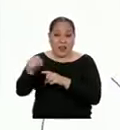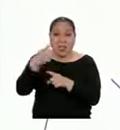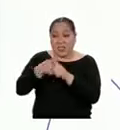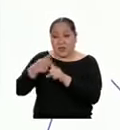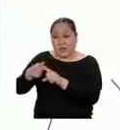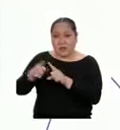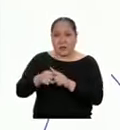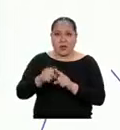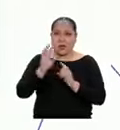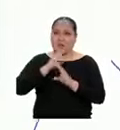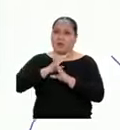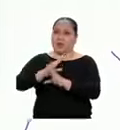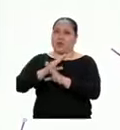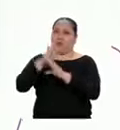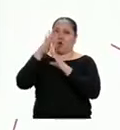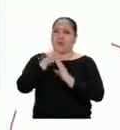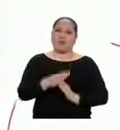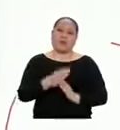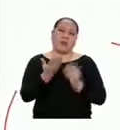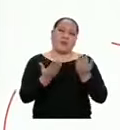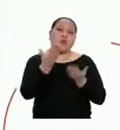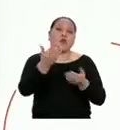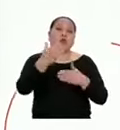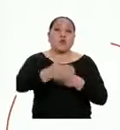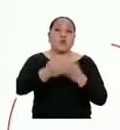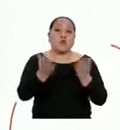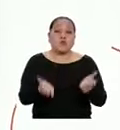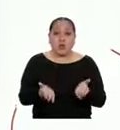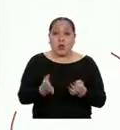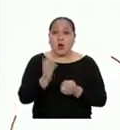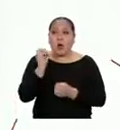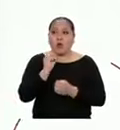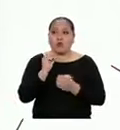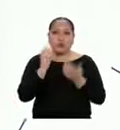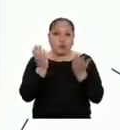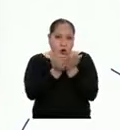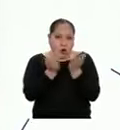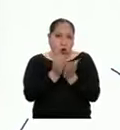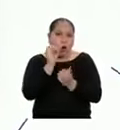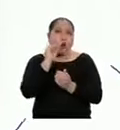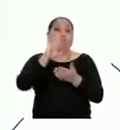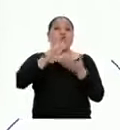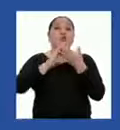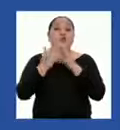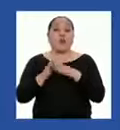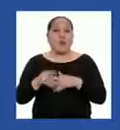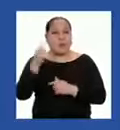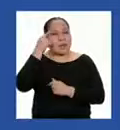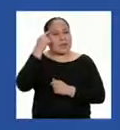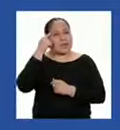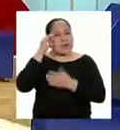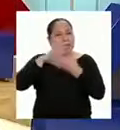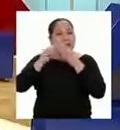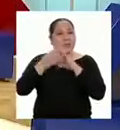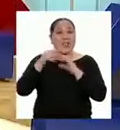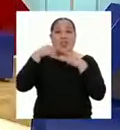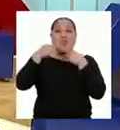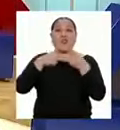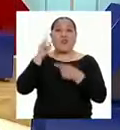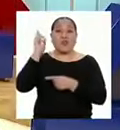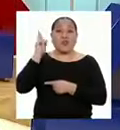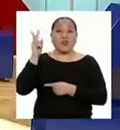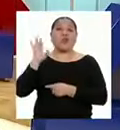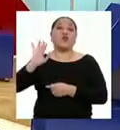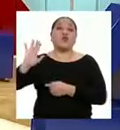discriminación, ya sea en tu salón, en tu colegio o en tu comunidad. Piensa en la historia que contó la profe sobre cómo